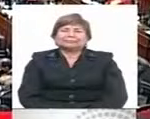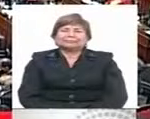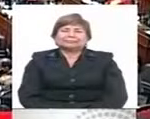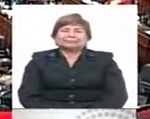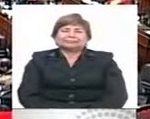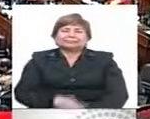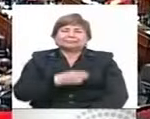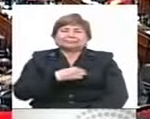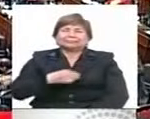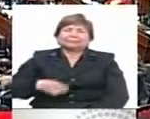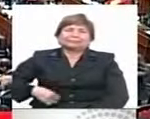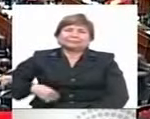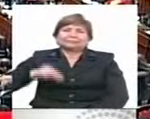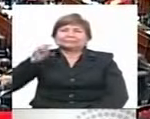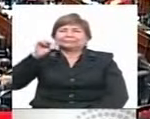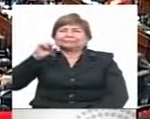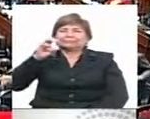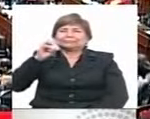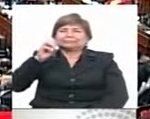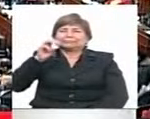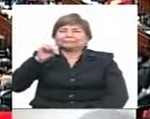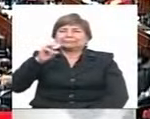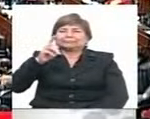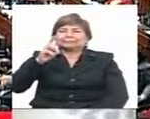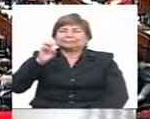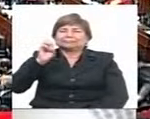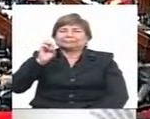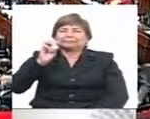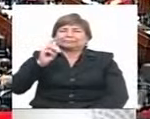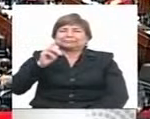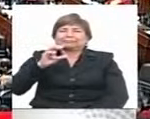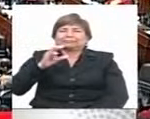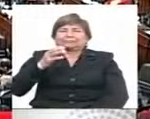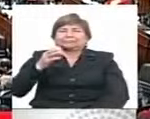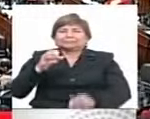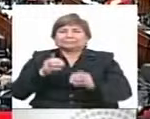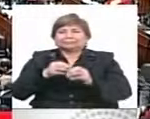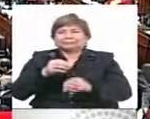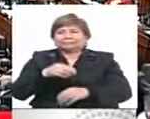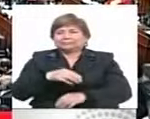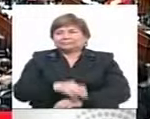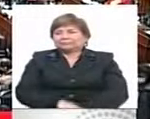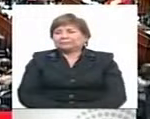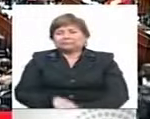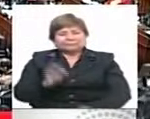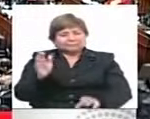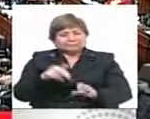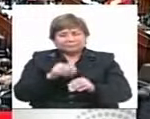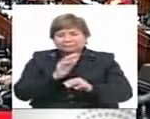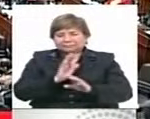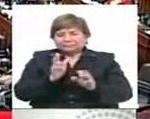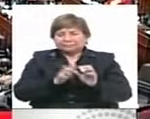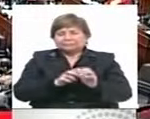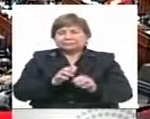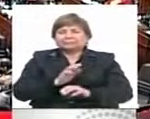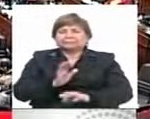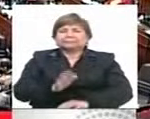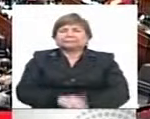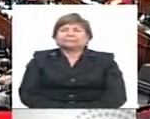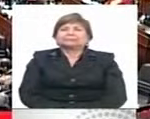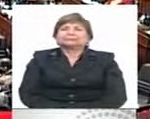¿Sobre la vinculación del ministro con Movadef? Sobre la vinculación del ministro con Movadef. Por favor. Quiero la palabra. Ok, gracias. Acabado el